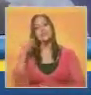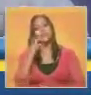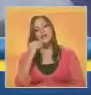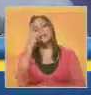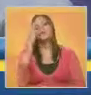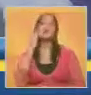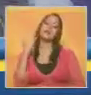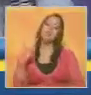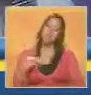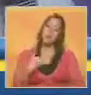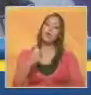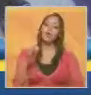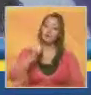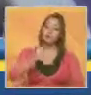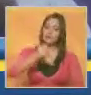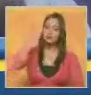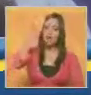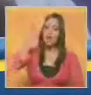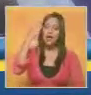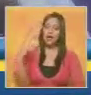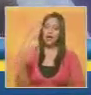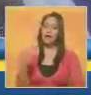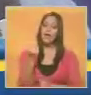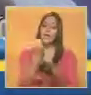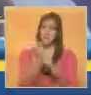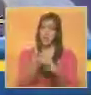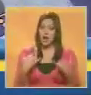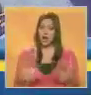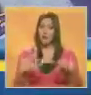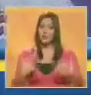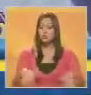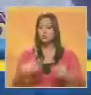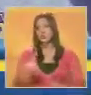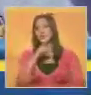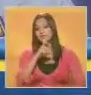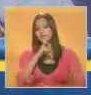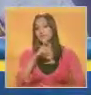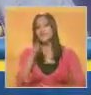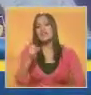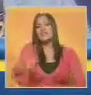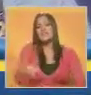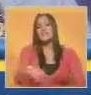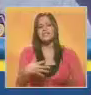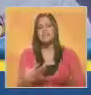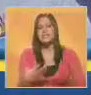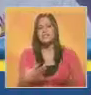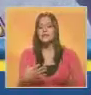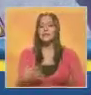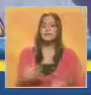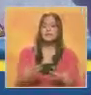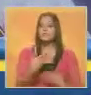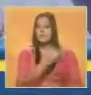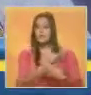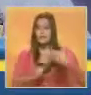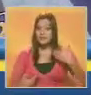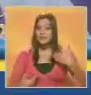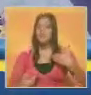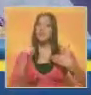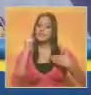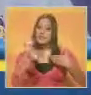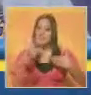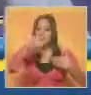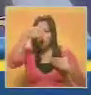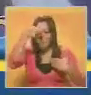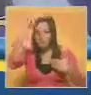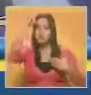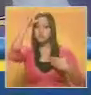que tengo las condiciones, de que nos espera una etapa muy difícil que requiere de un presidente que esté en